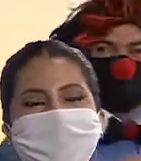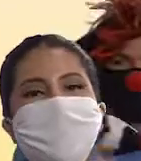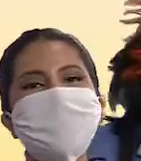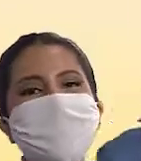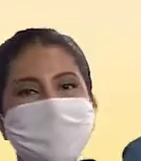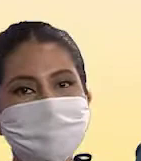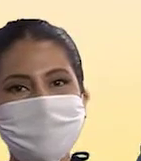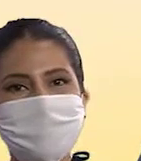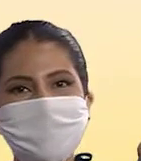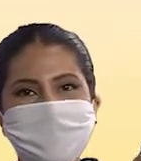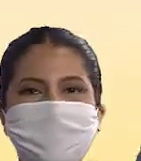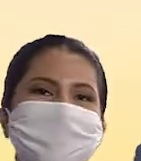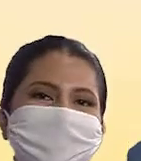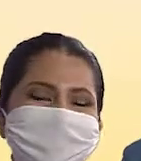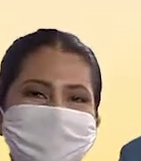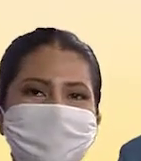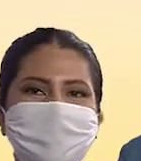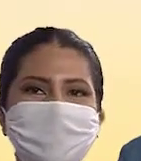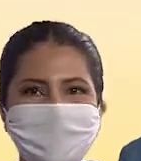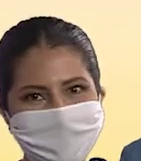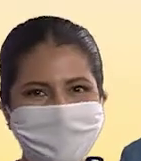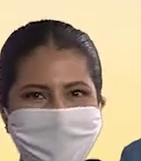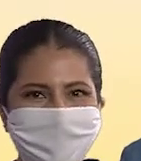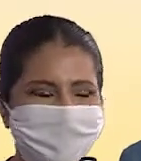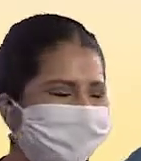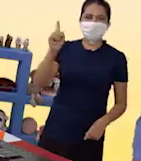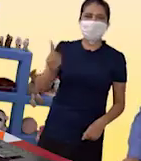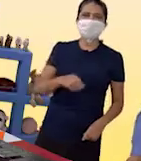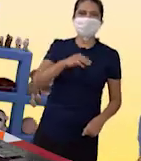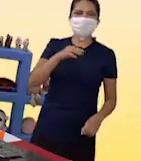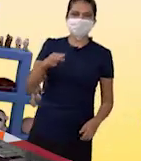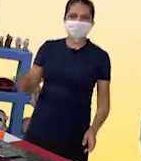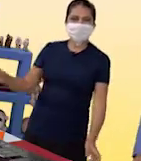Bien, ahora hagamos unos ejercicios de lectura en 3/4.